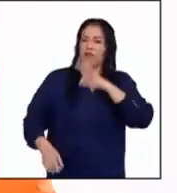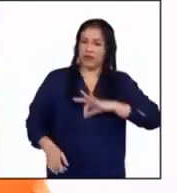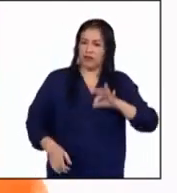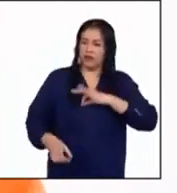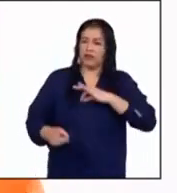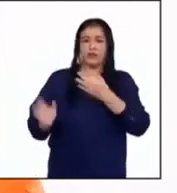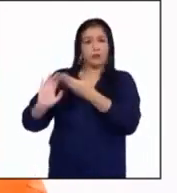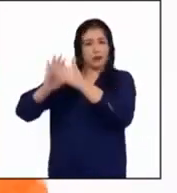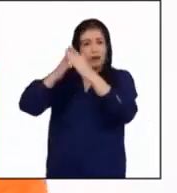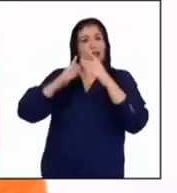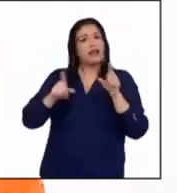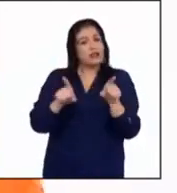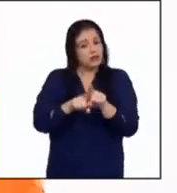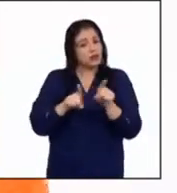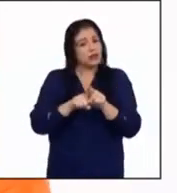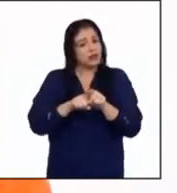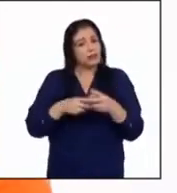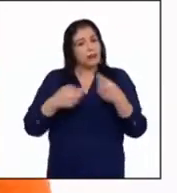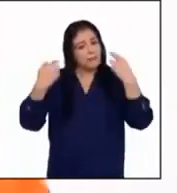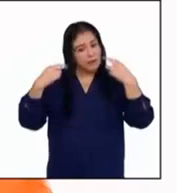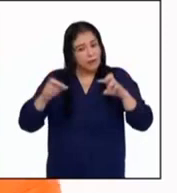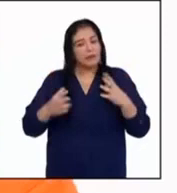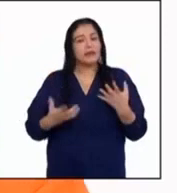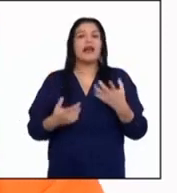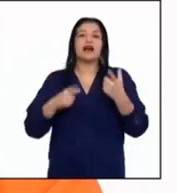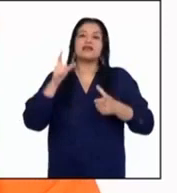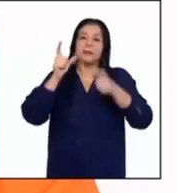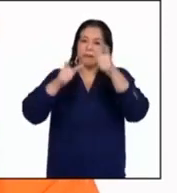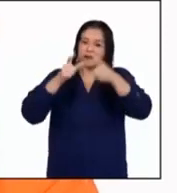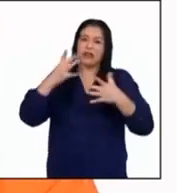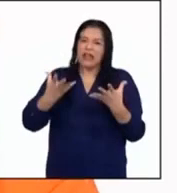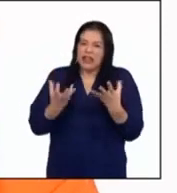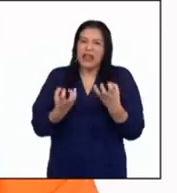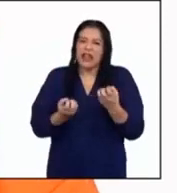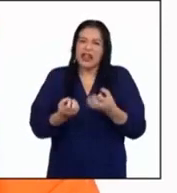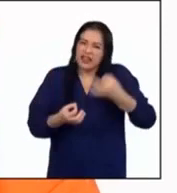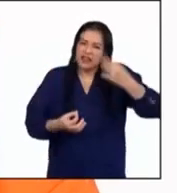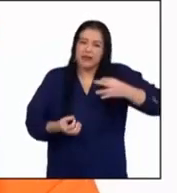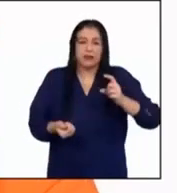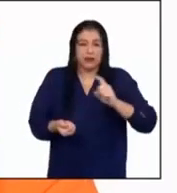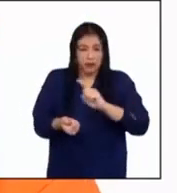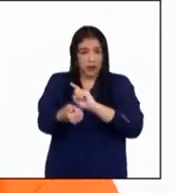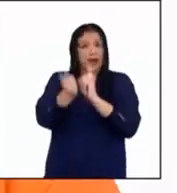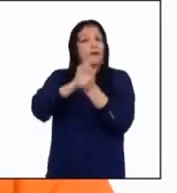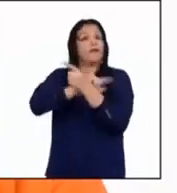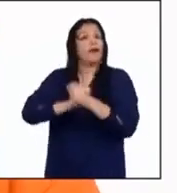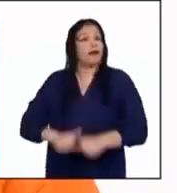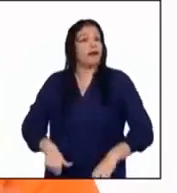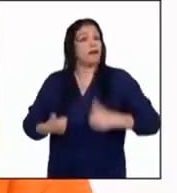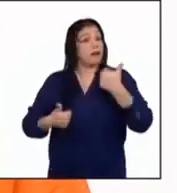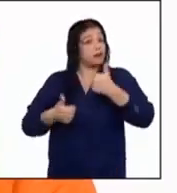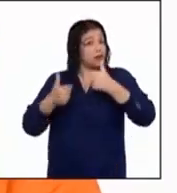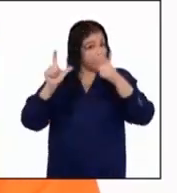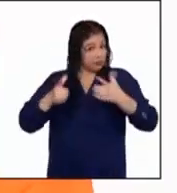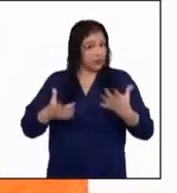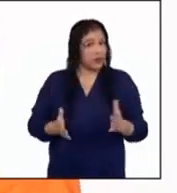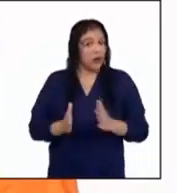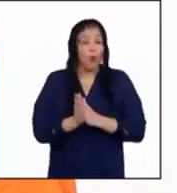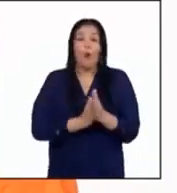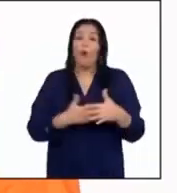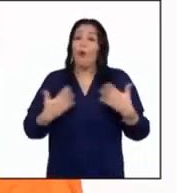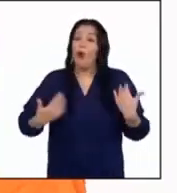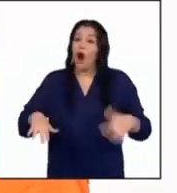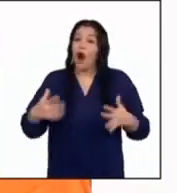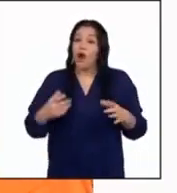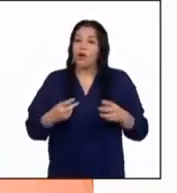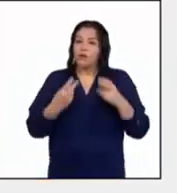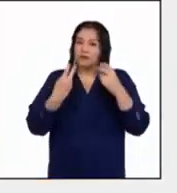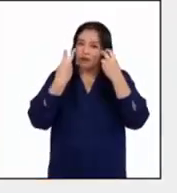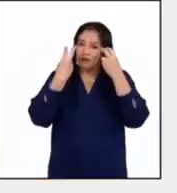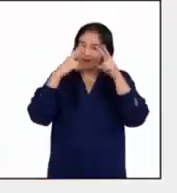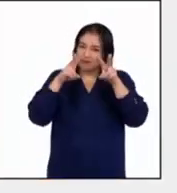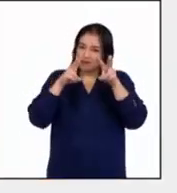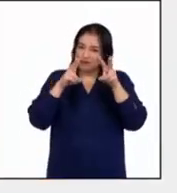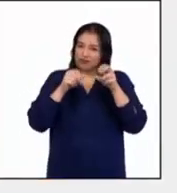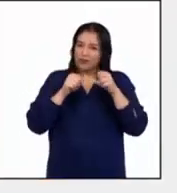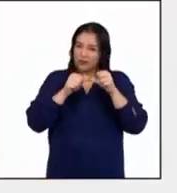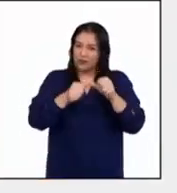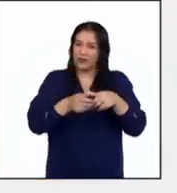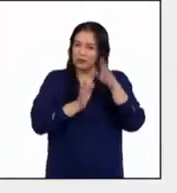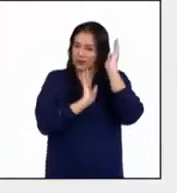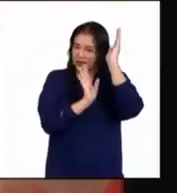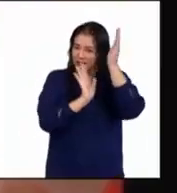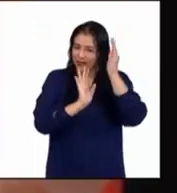logrando generar agentes de cambio. ¡Wow! Sigamos escuchando su charla.